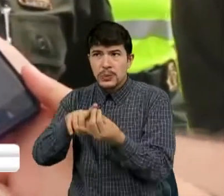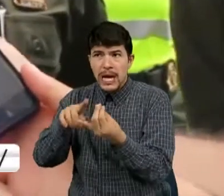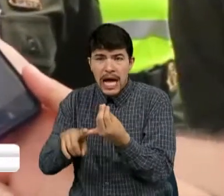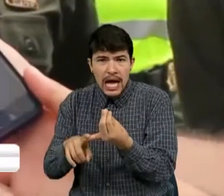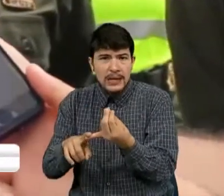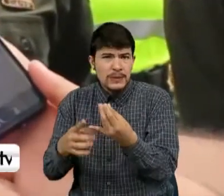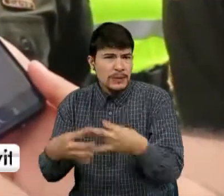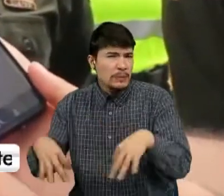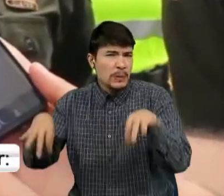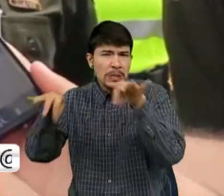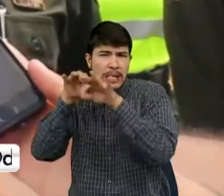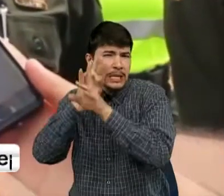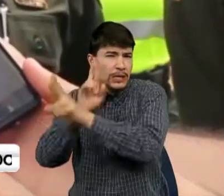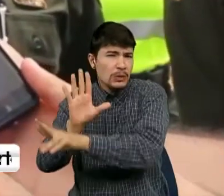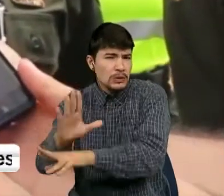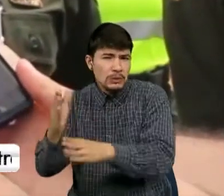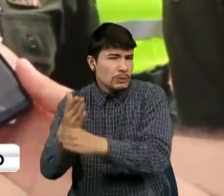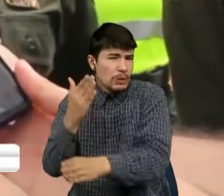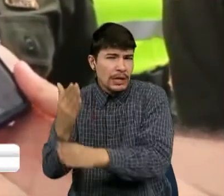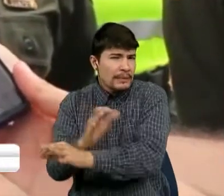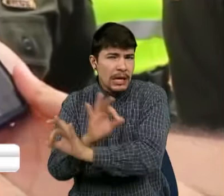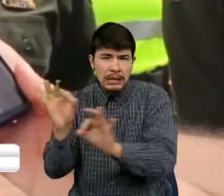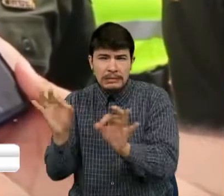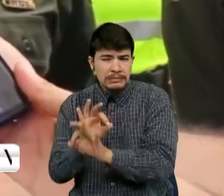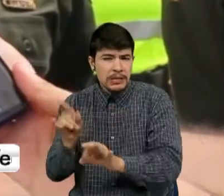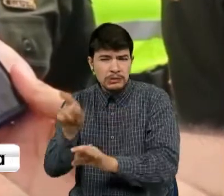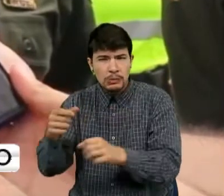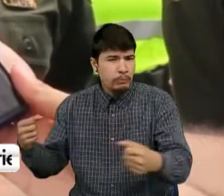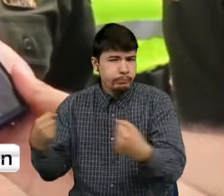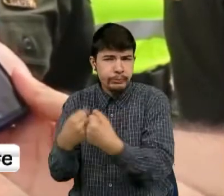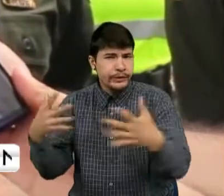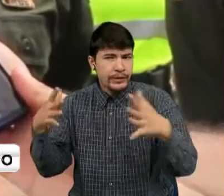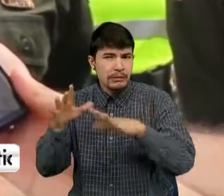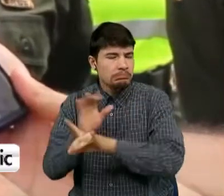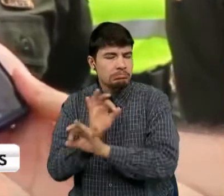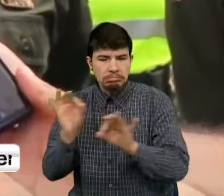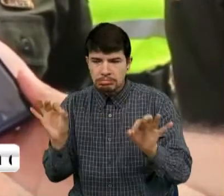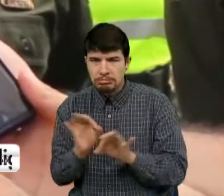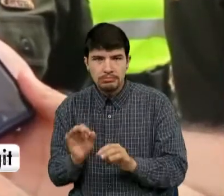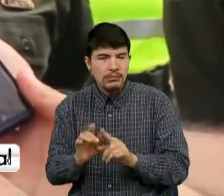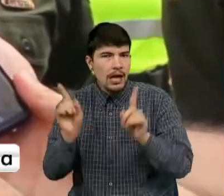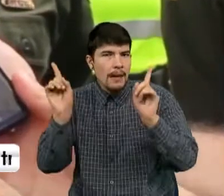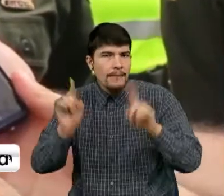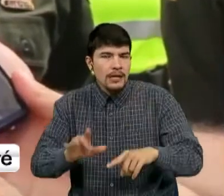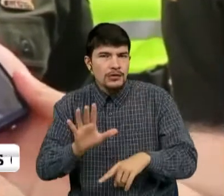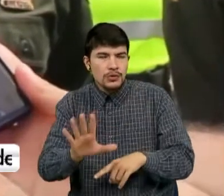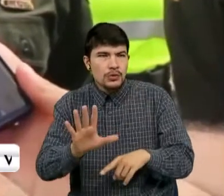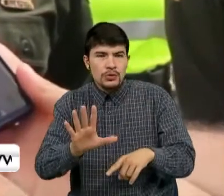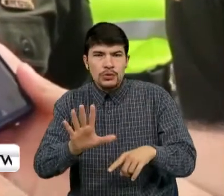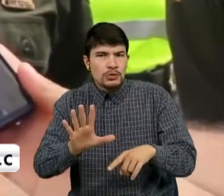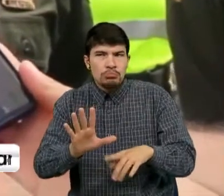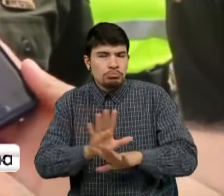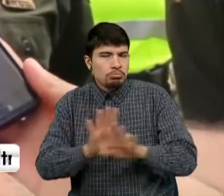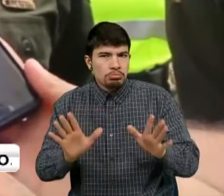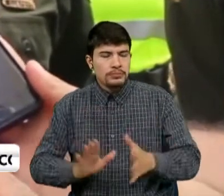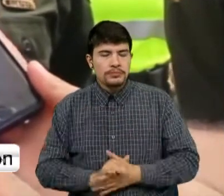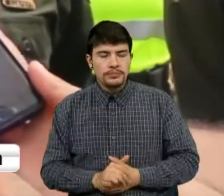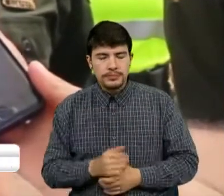importantes de muertes en el accidente de tránsito ni accidentes tampoco